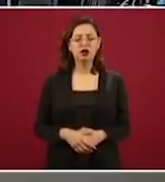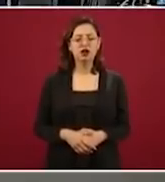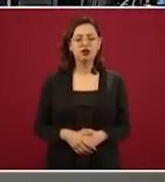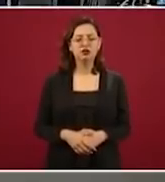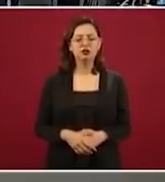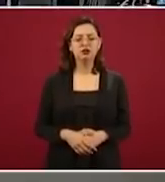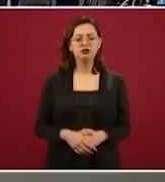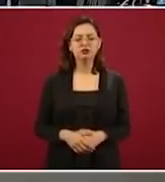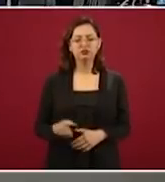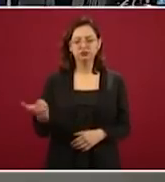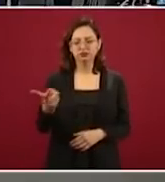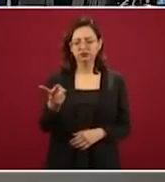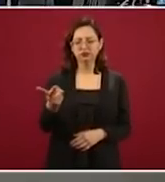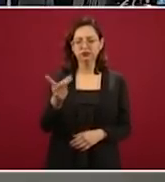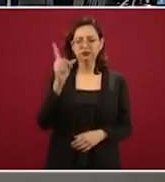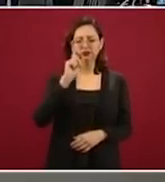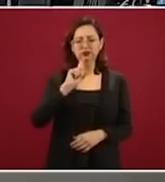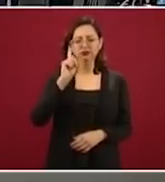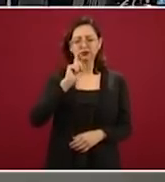Ella, las dos.